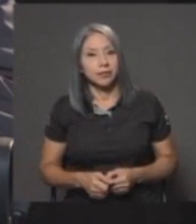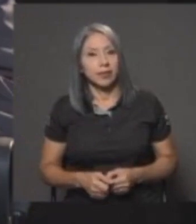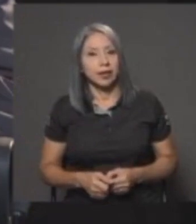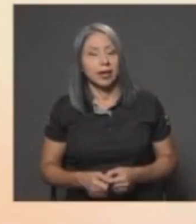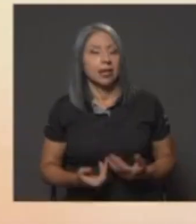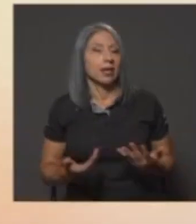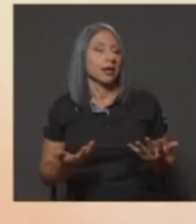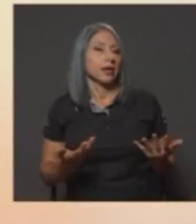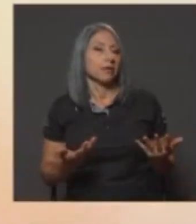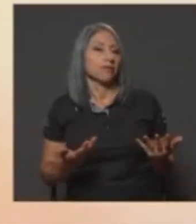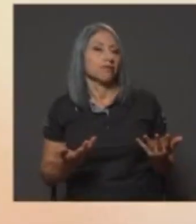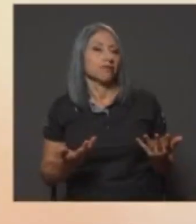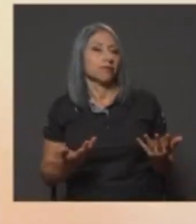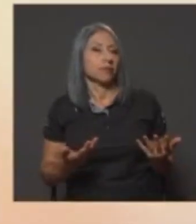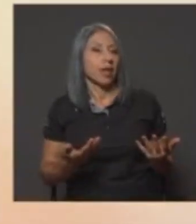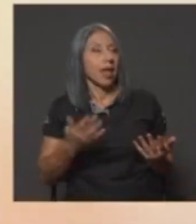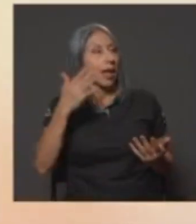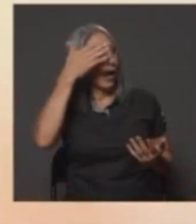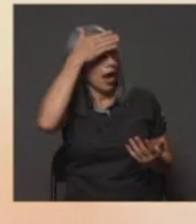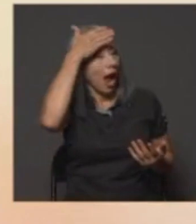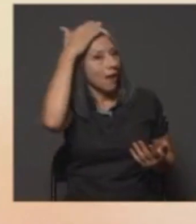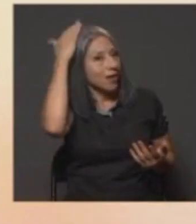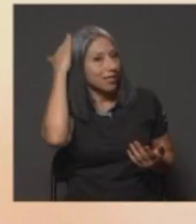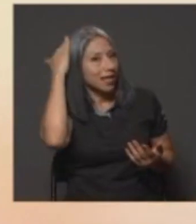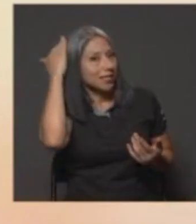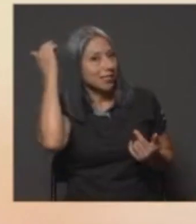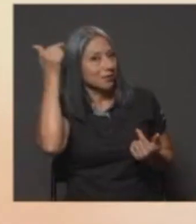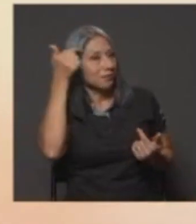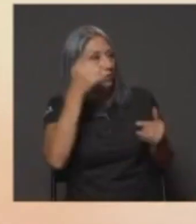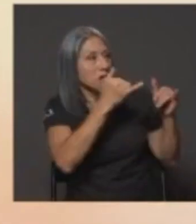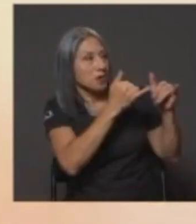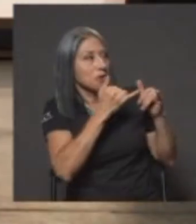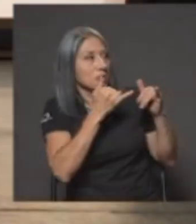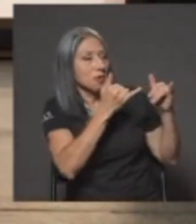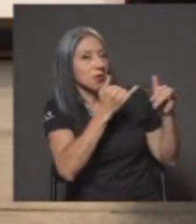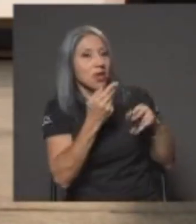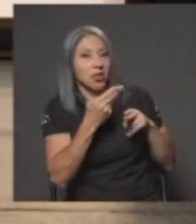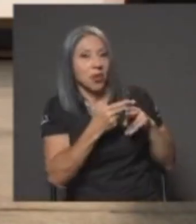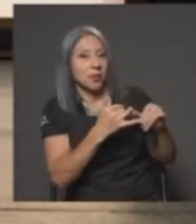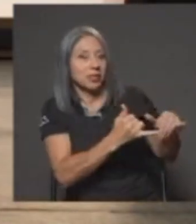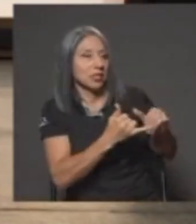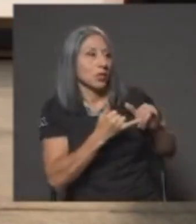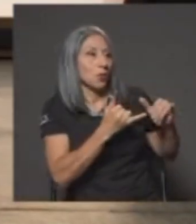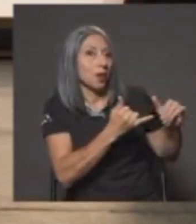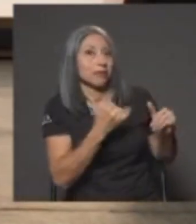la coincidencia en las cabezas y en los nombres no es más que un accidente.